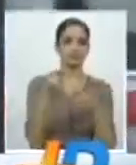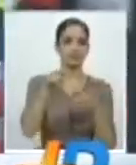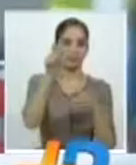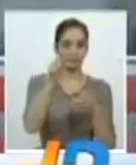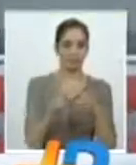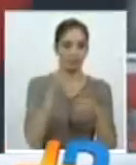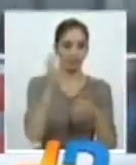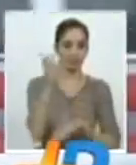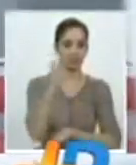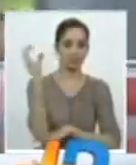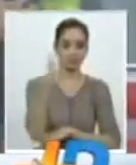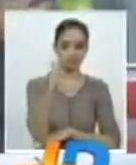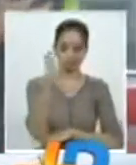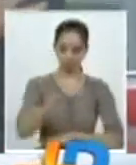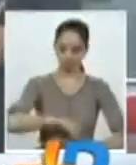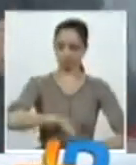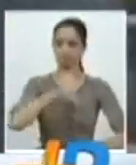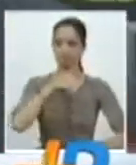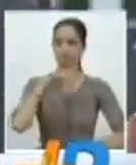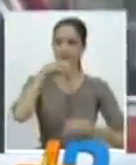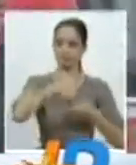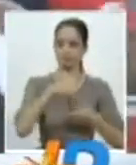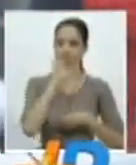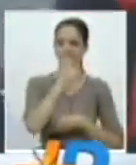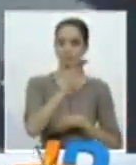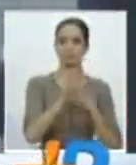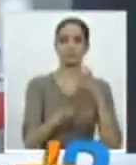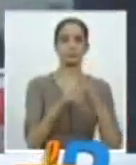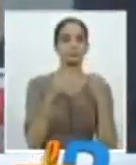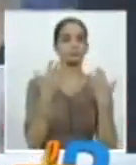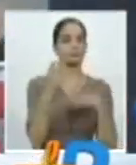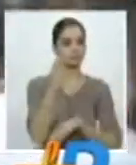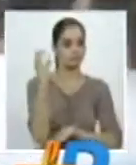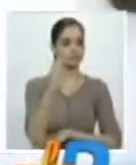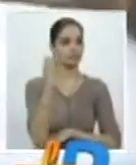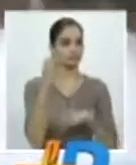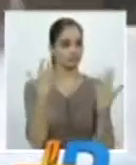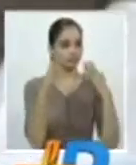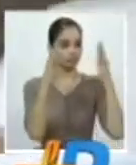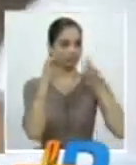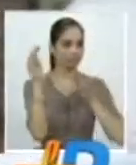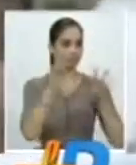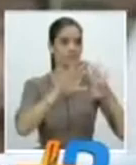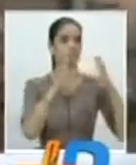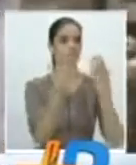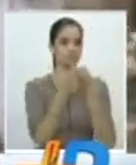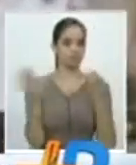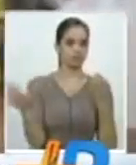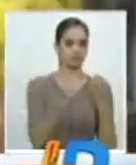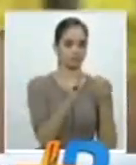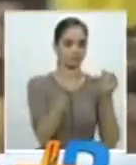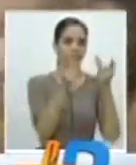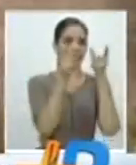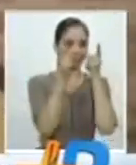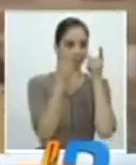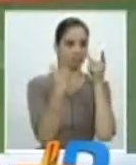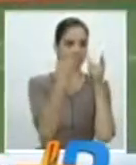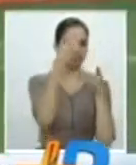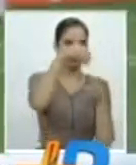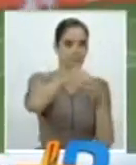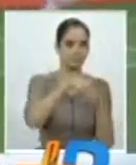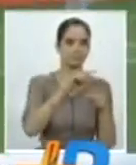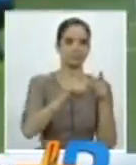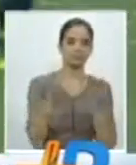y optimismo no solo a un país, pues en Colombia también celebran su gran actuación en un mundial donde ha sorprendido. Primero en la fase de grupos,